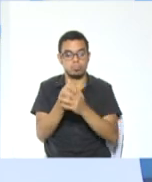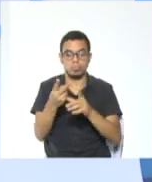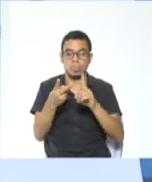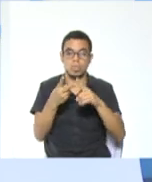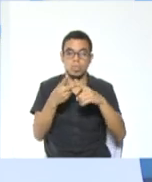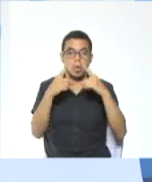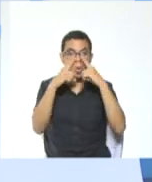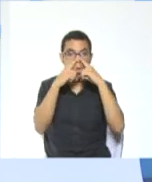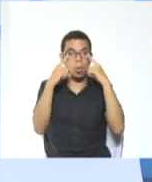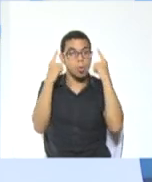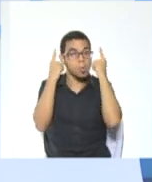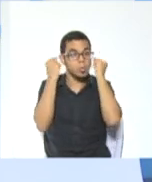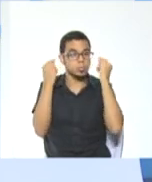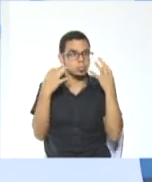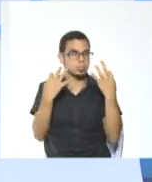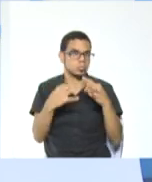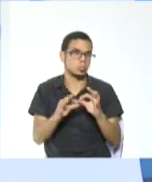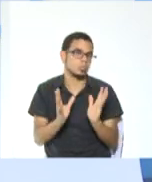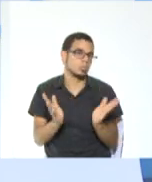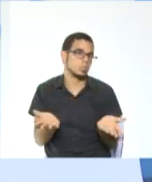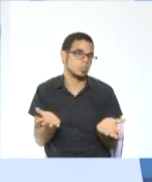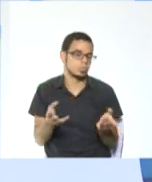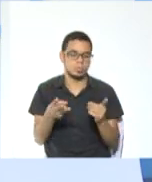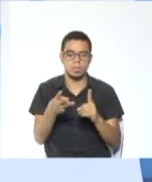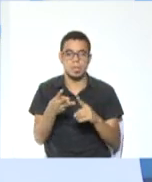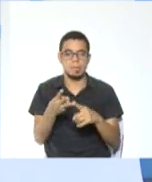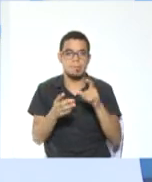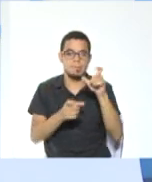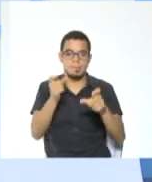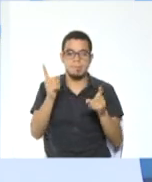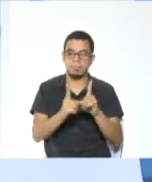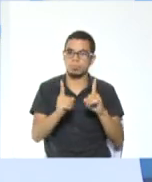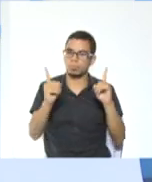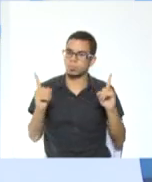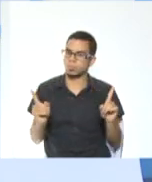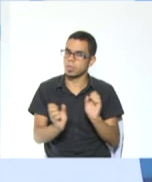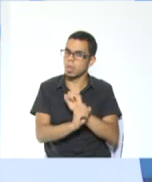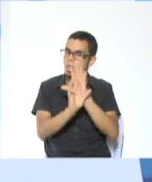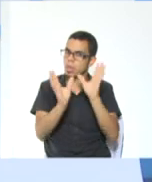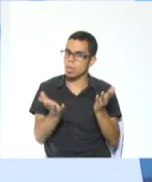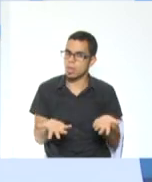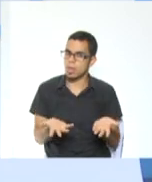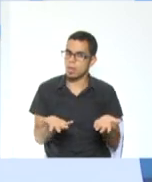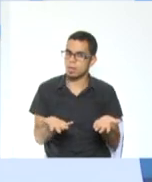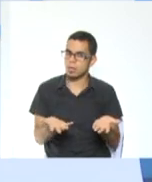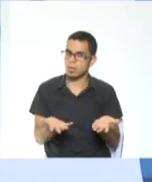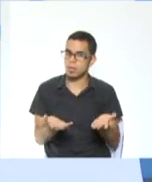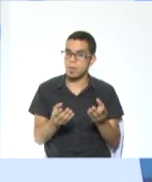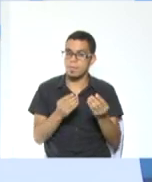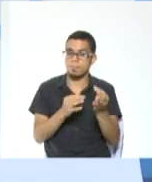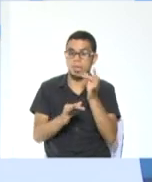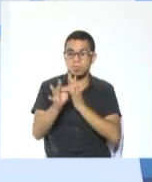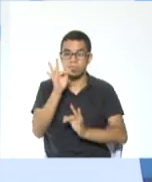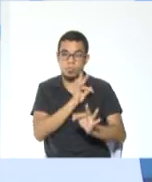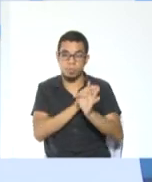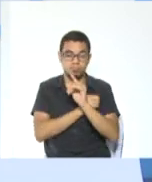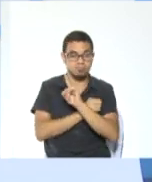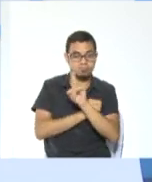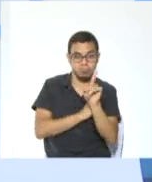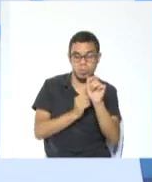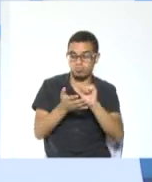del tapabocas o mascarilla y, por supuesto, ese distanciamiento físico saludable para así evitar la propagación de